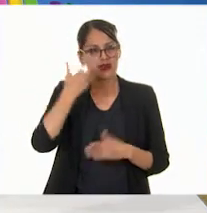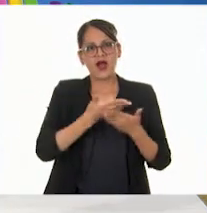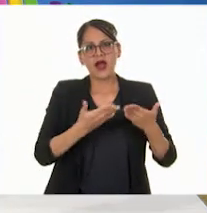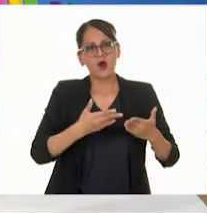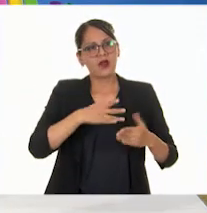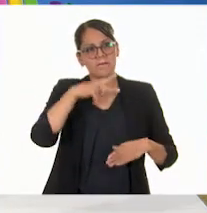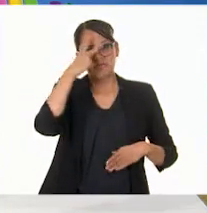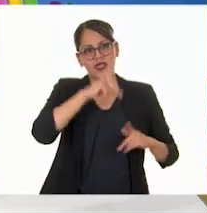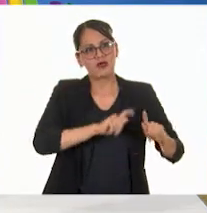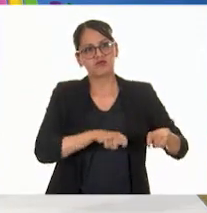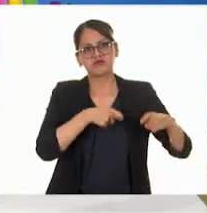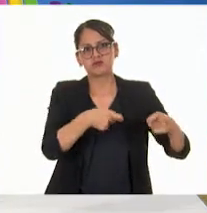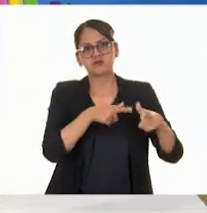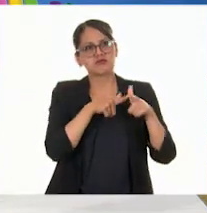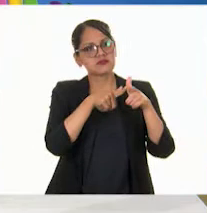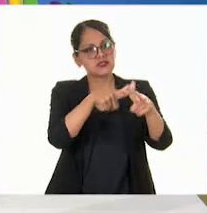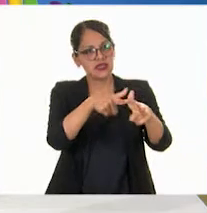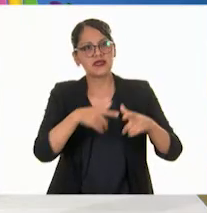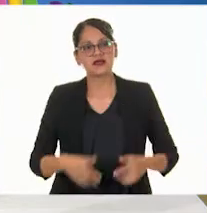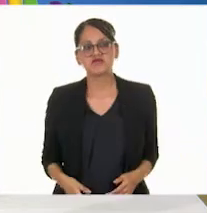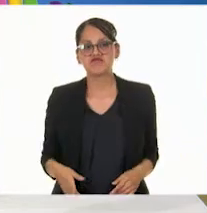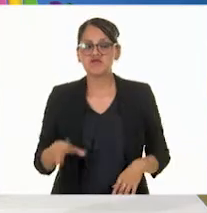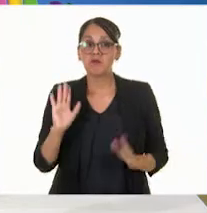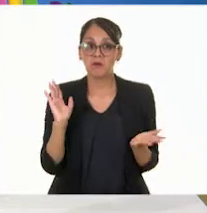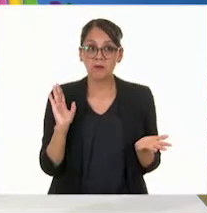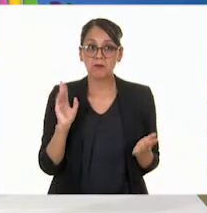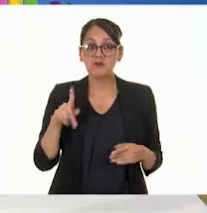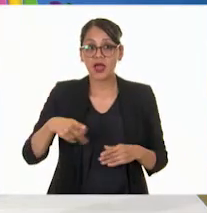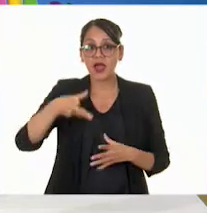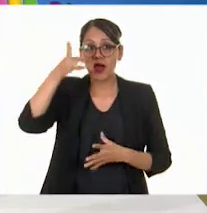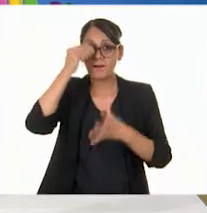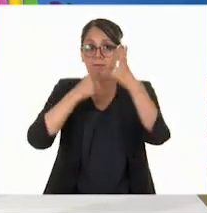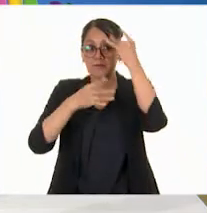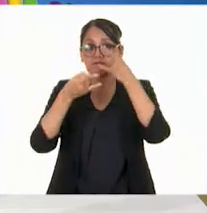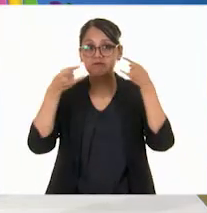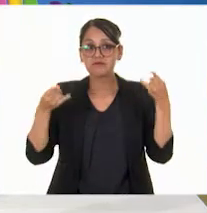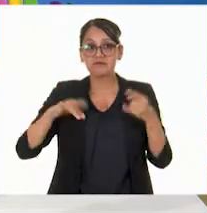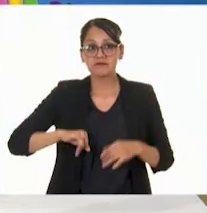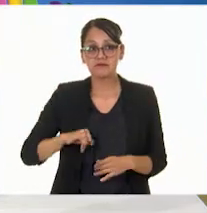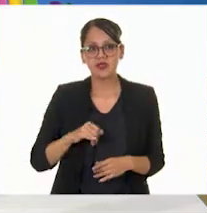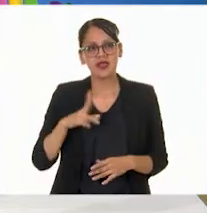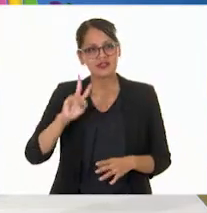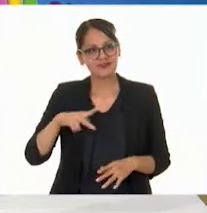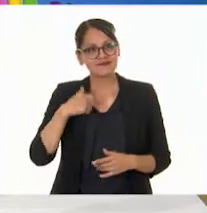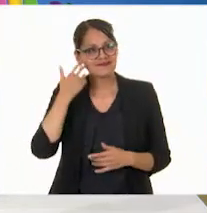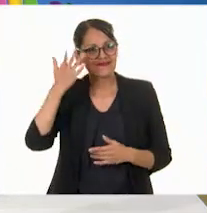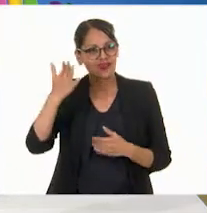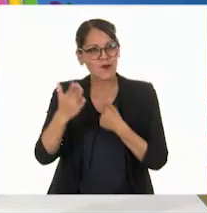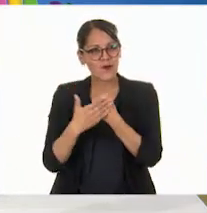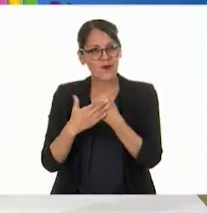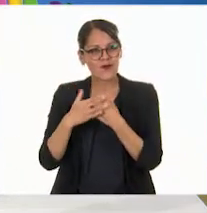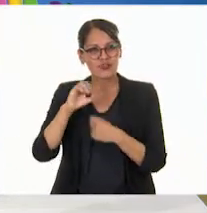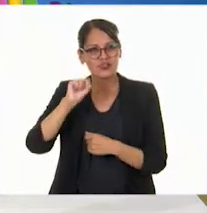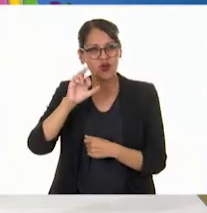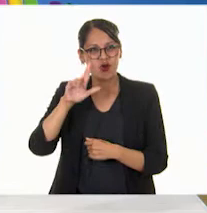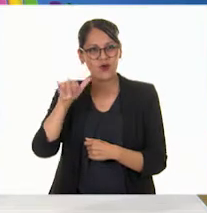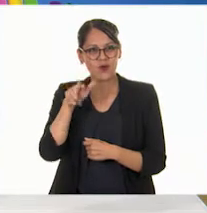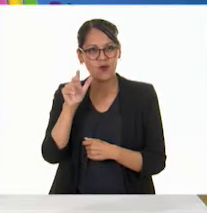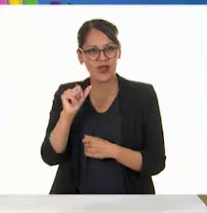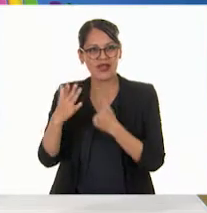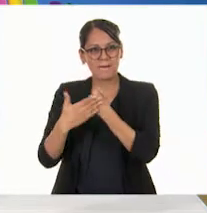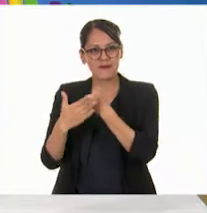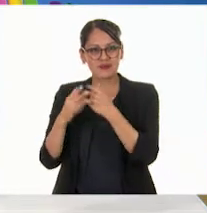vigentes hoy en día. Estuvo muy interesante el aprendizaje de hoy y estoy muy ansiosa por la entrevista con Sor Juana de la